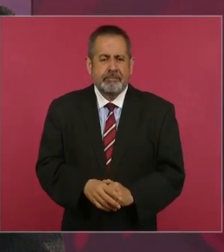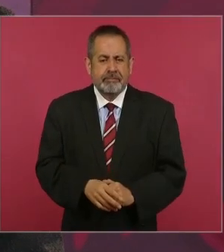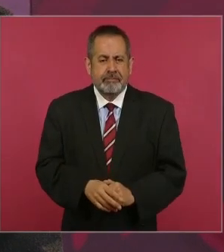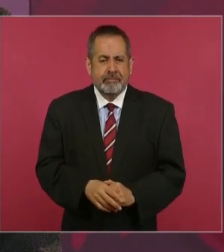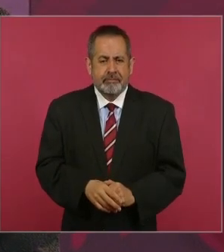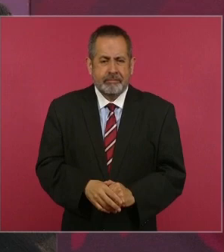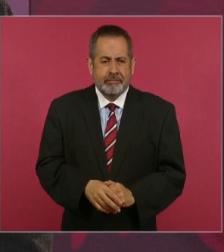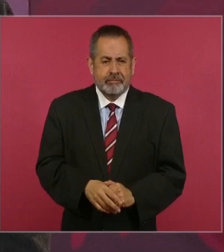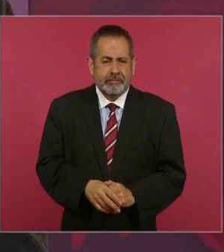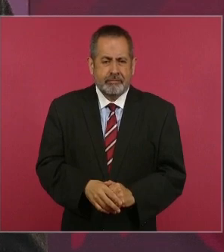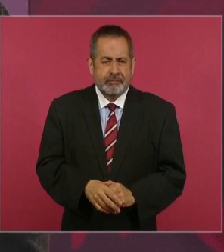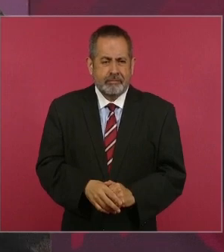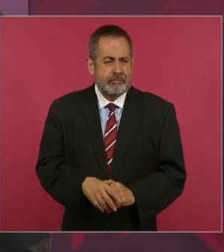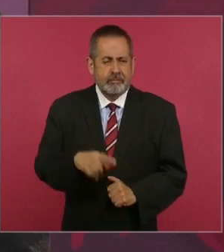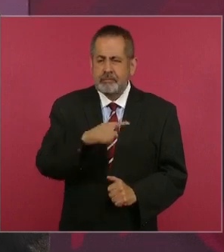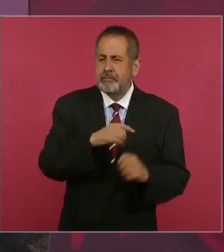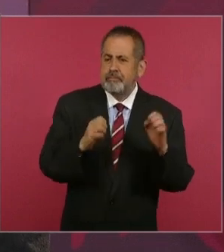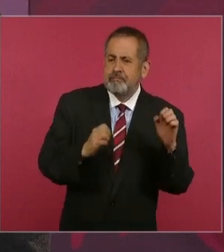este